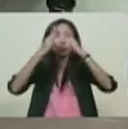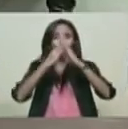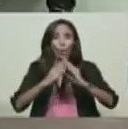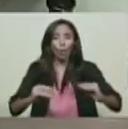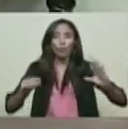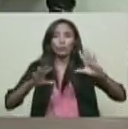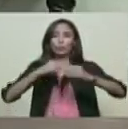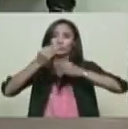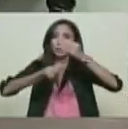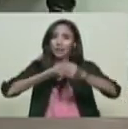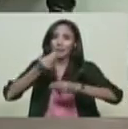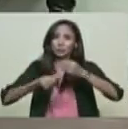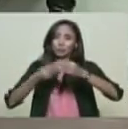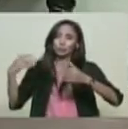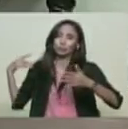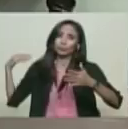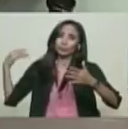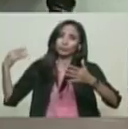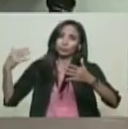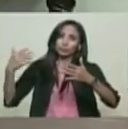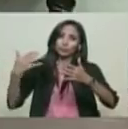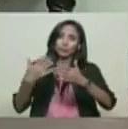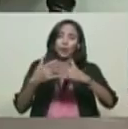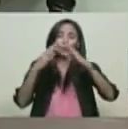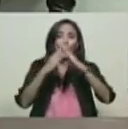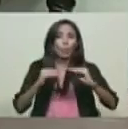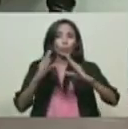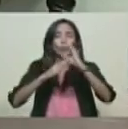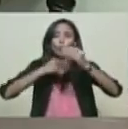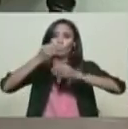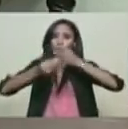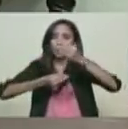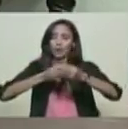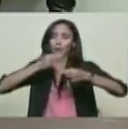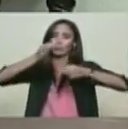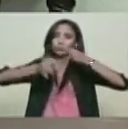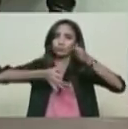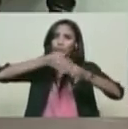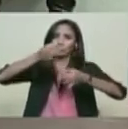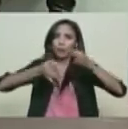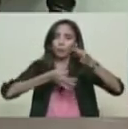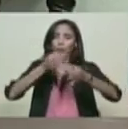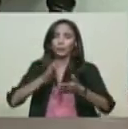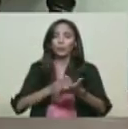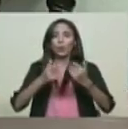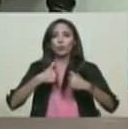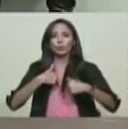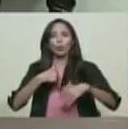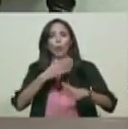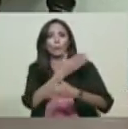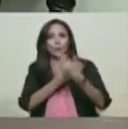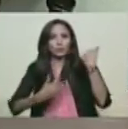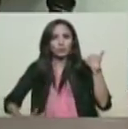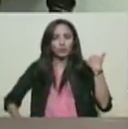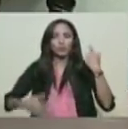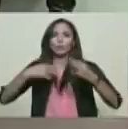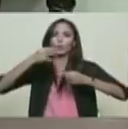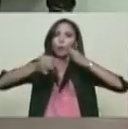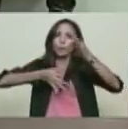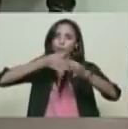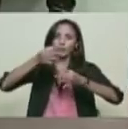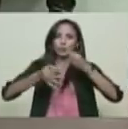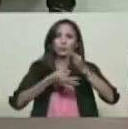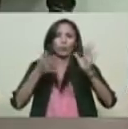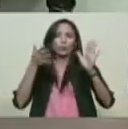fecha oportuna que así fije la Junta Directiva de la Constituyente, acudiré como jefe de Estado a rendir memoria y